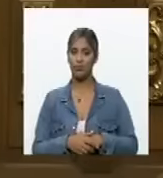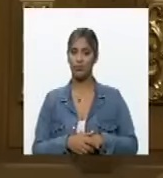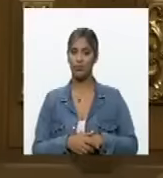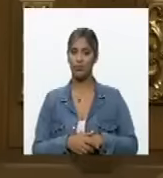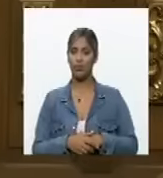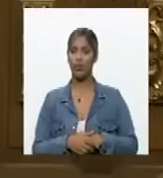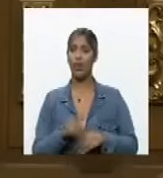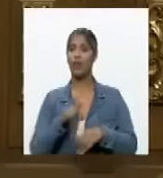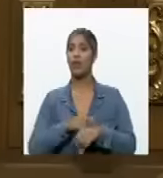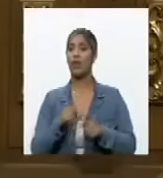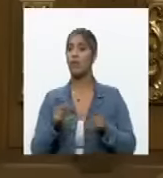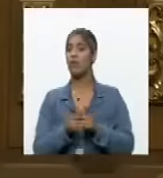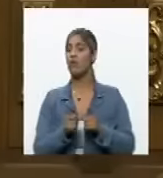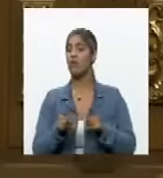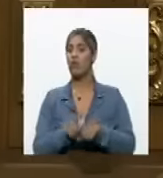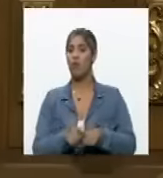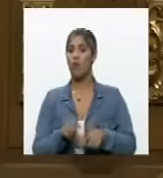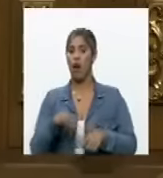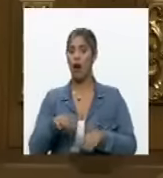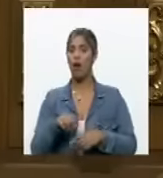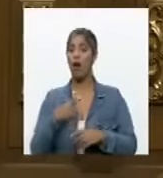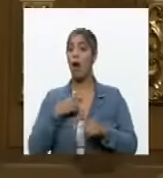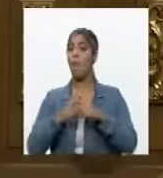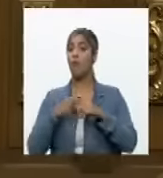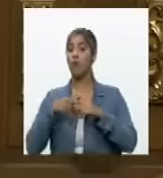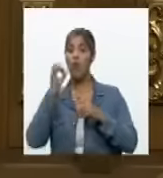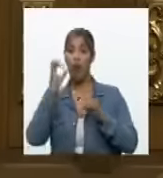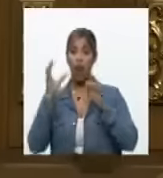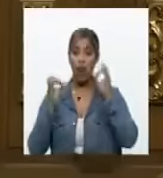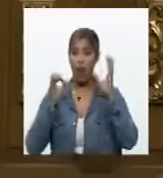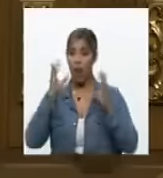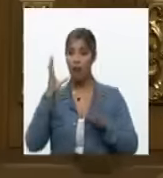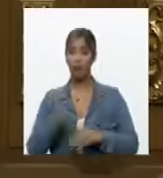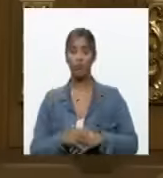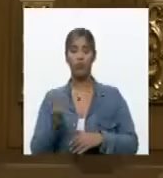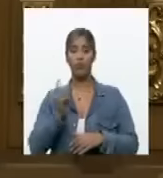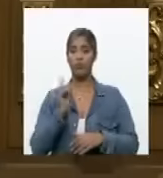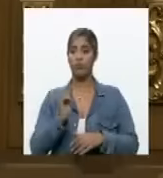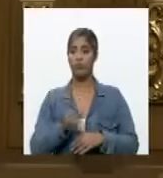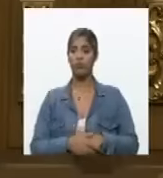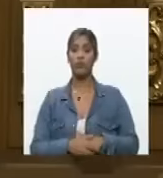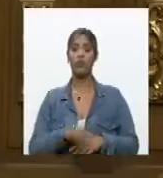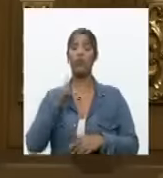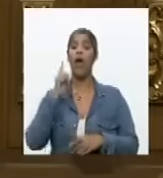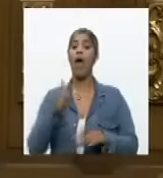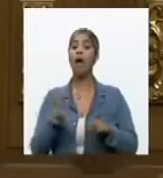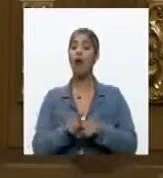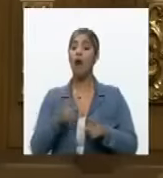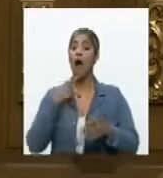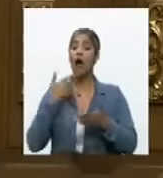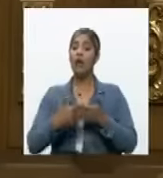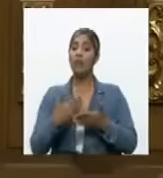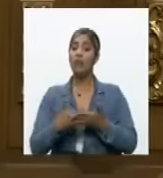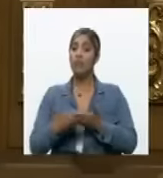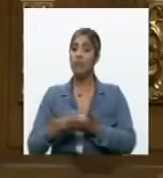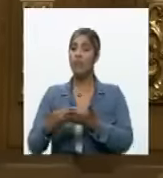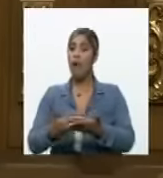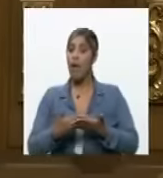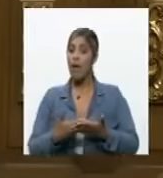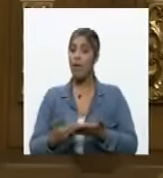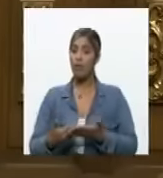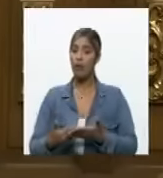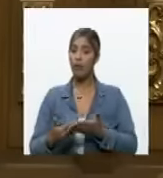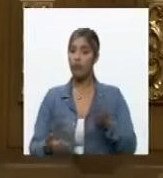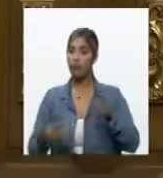un periodo como el de la Cuarta República a beneficio de inventario. No, tienen que heredarlo con todos sus